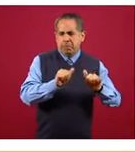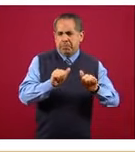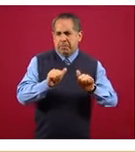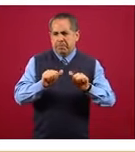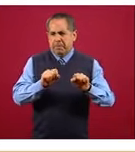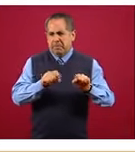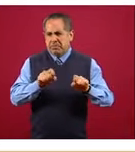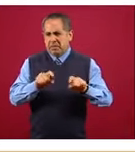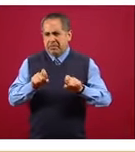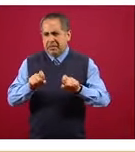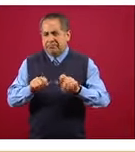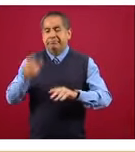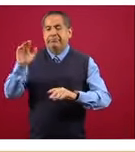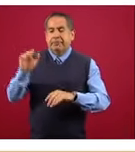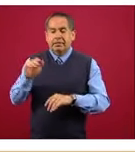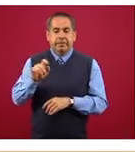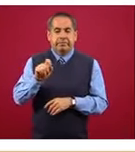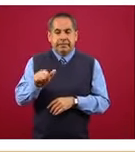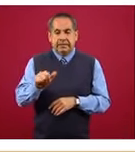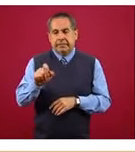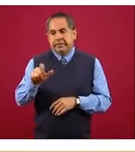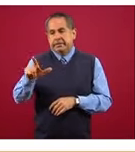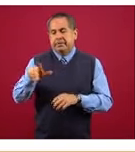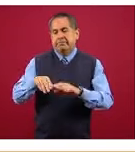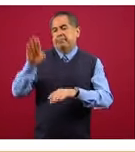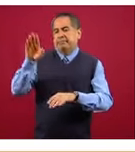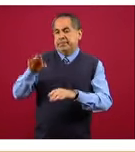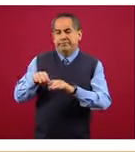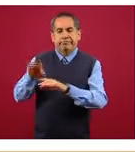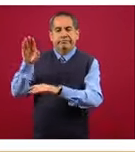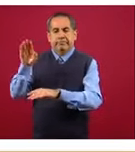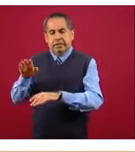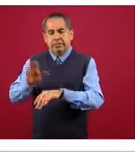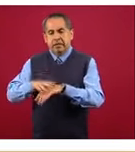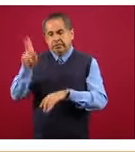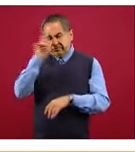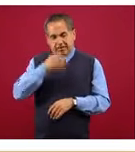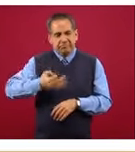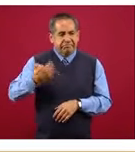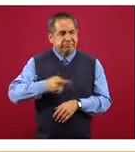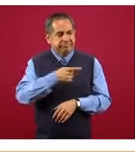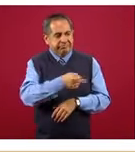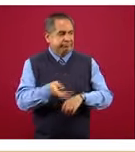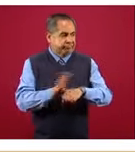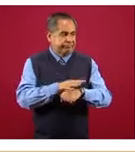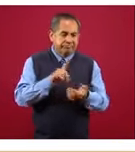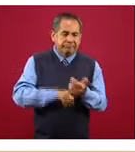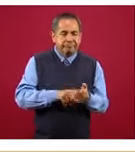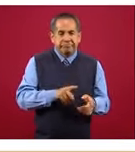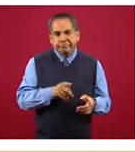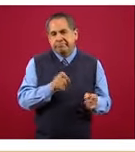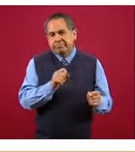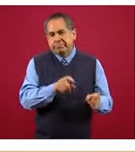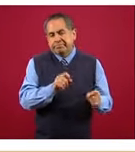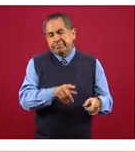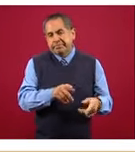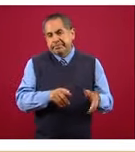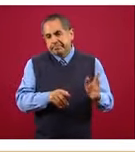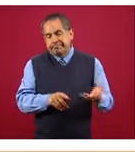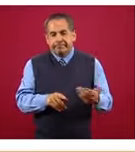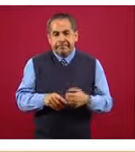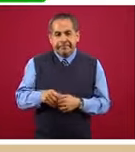embargo en la 26 y en la 27 esto se incrementa, y se incrementan también los casos confirmados. Veamos en la siguiente diapositiva precisamente cómo están